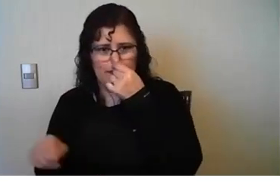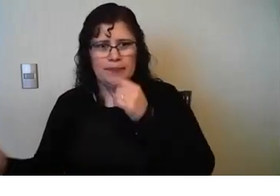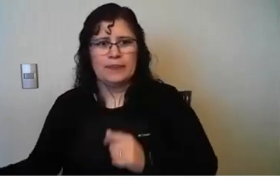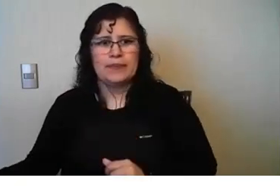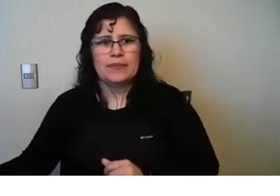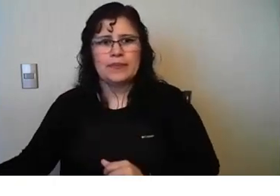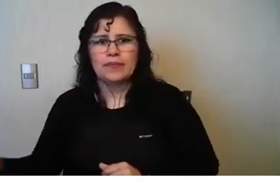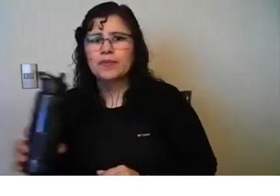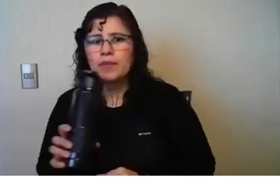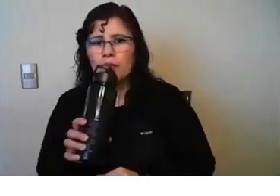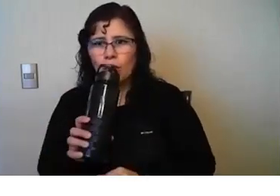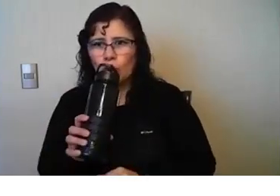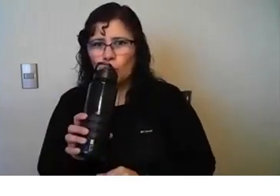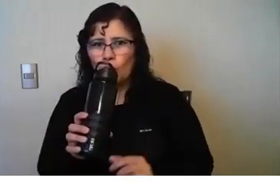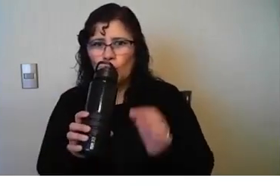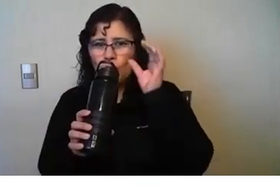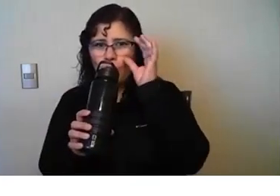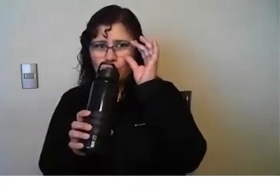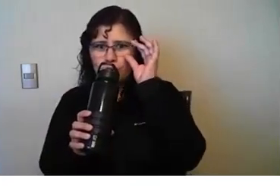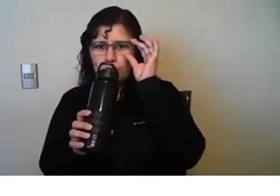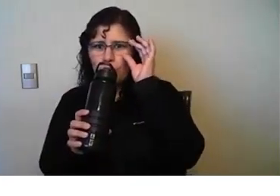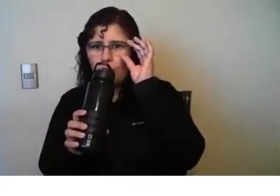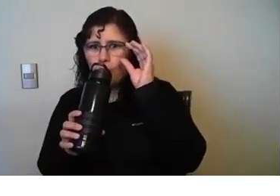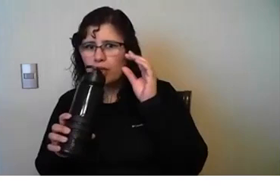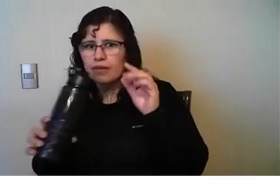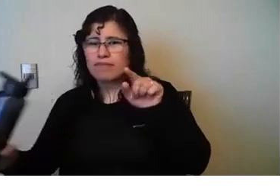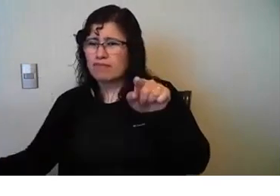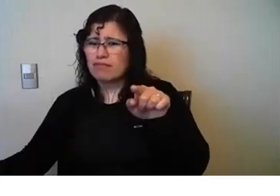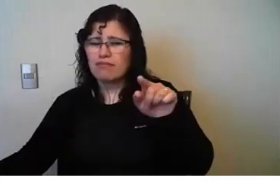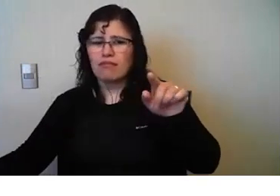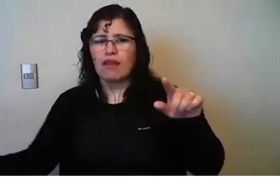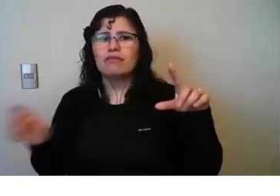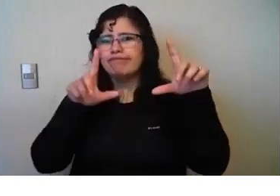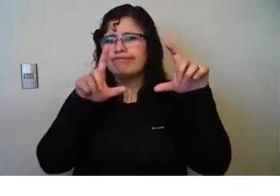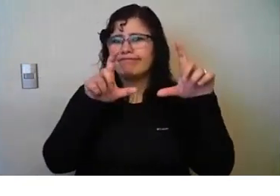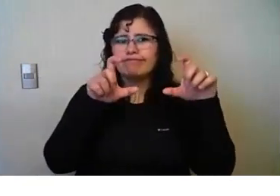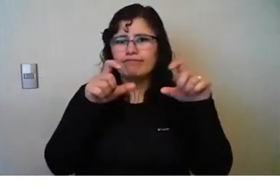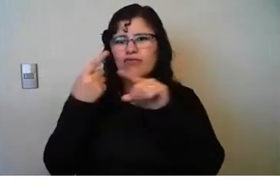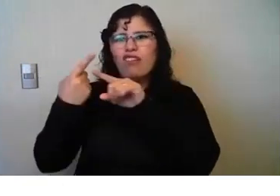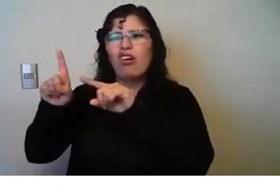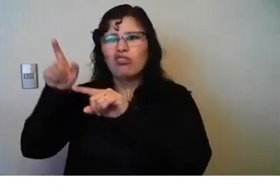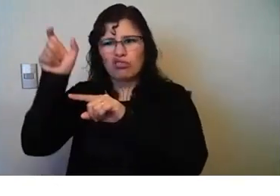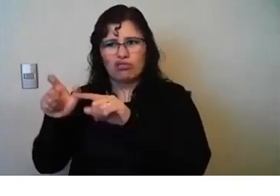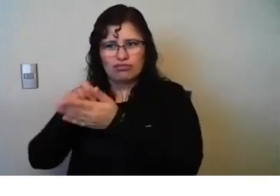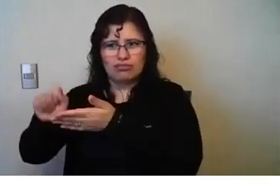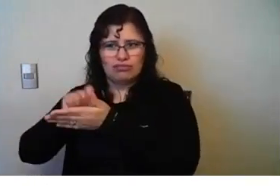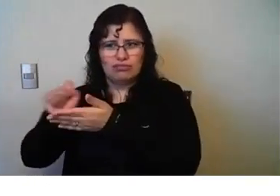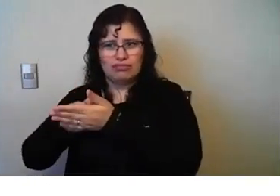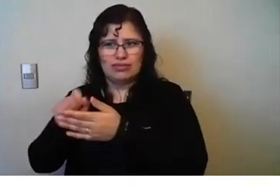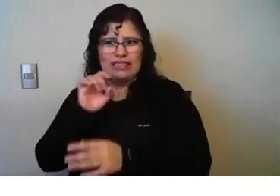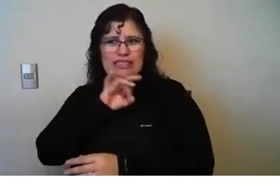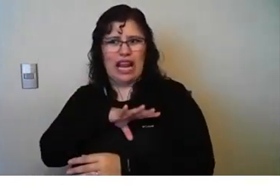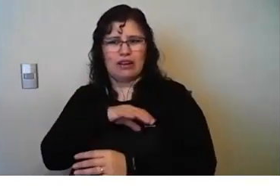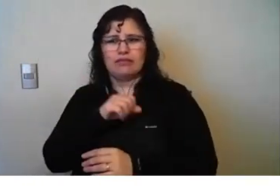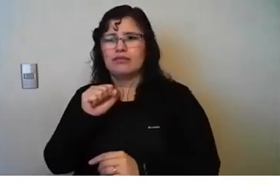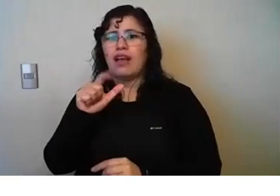Bien. Otro autor, en este caso un autor chileno, Alfredo